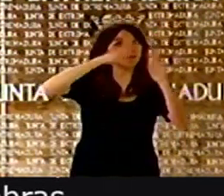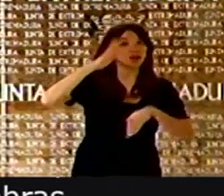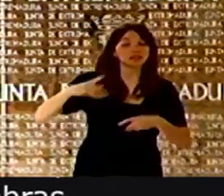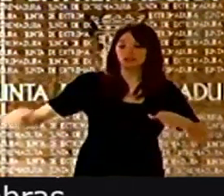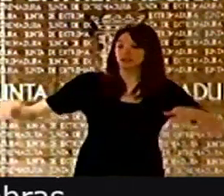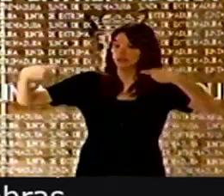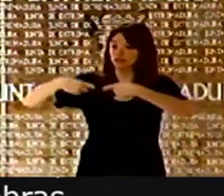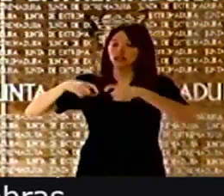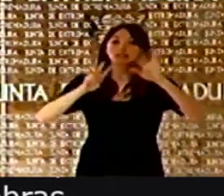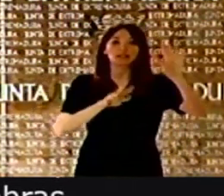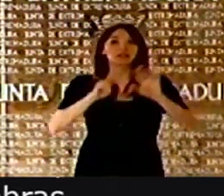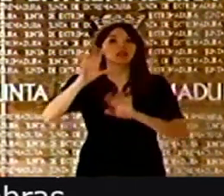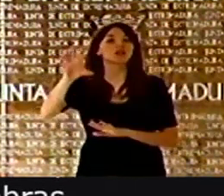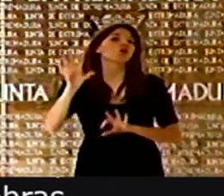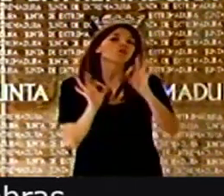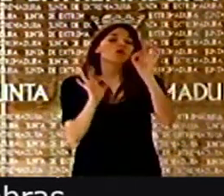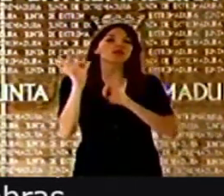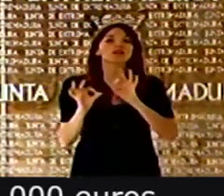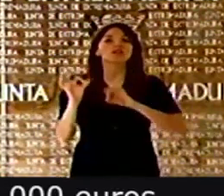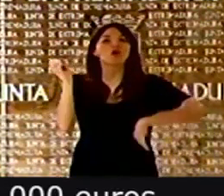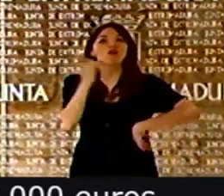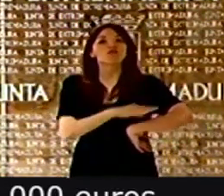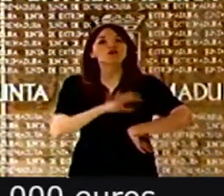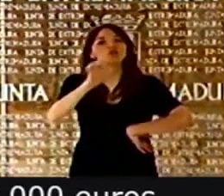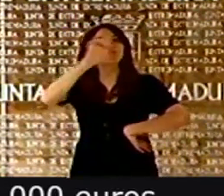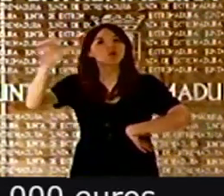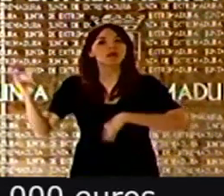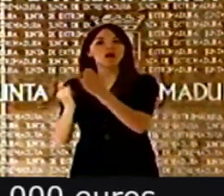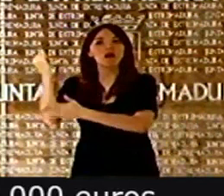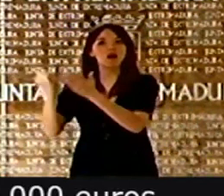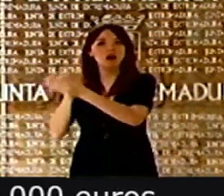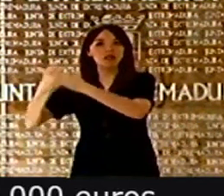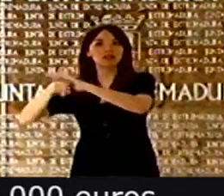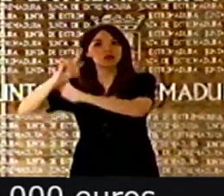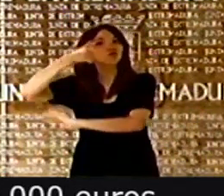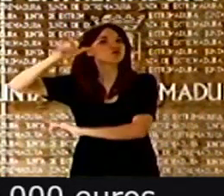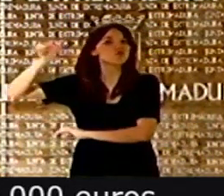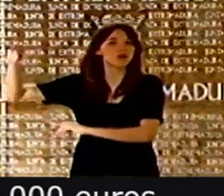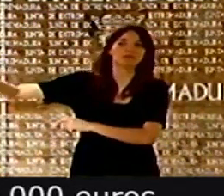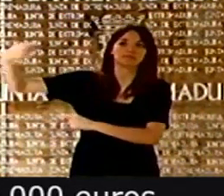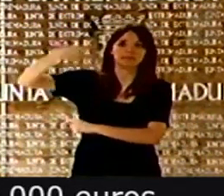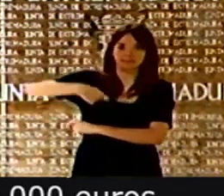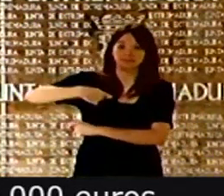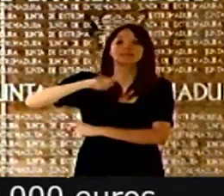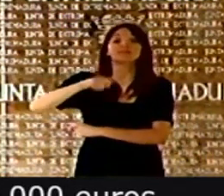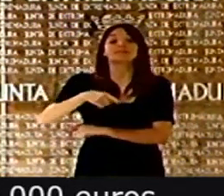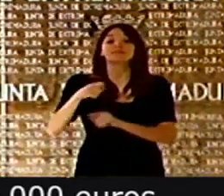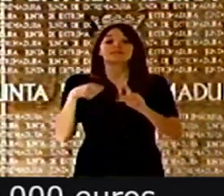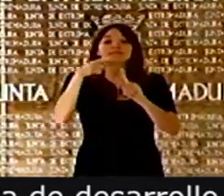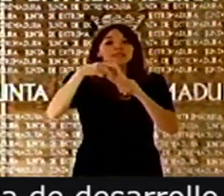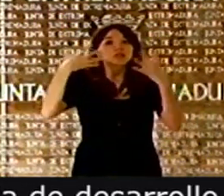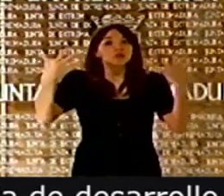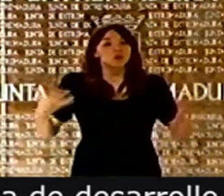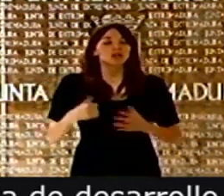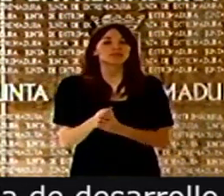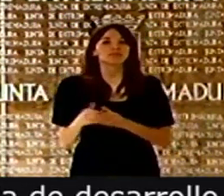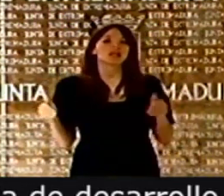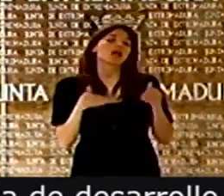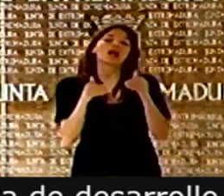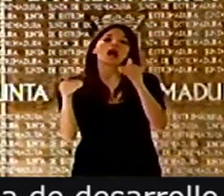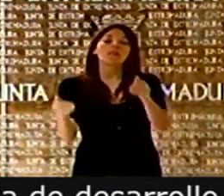en un 75% por el Fondo Europeo Agrícola de Desarrollo Rural, y en virtud de esta actuación se mejorarán los caminos